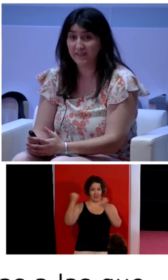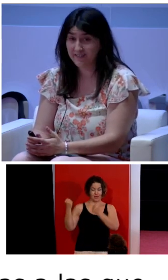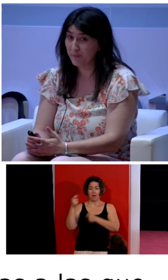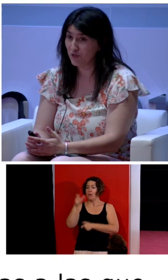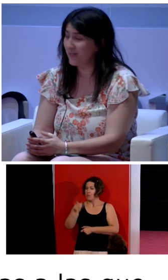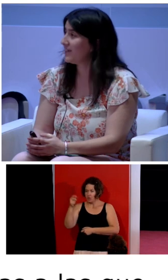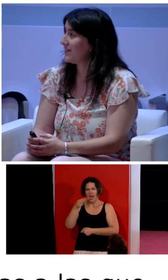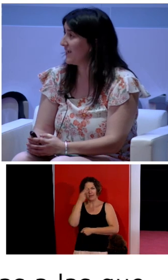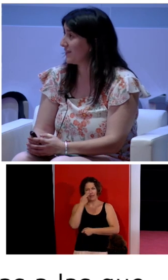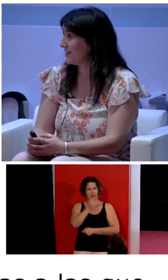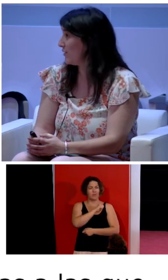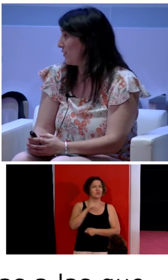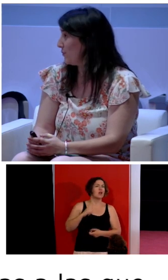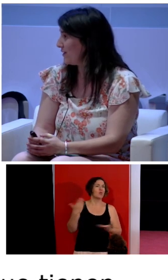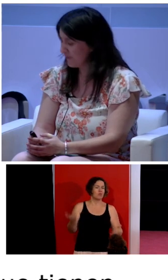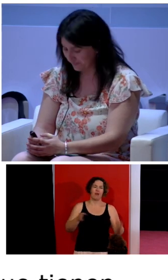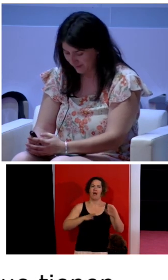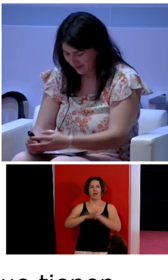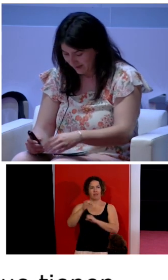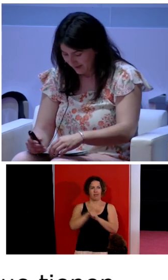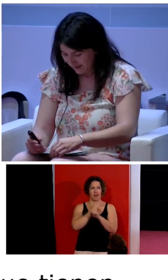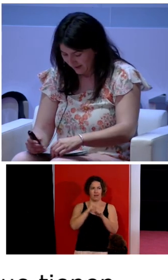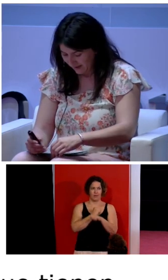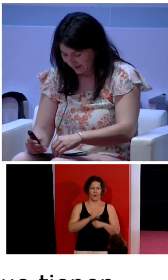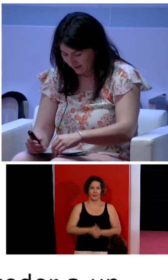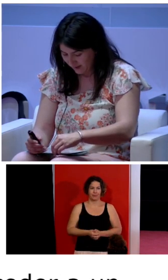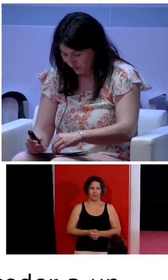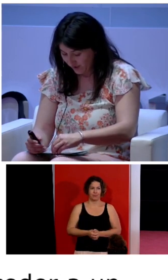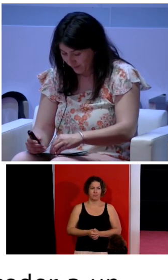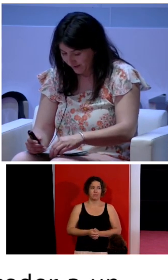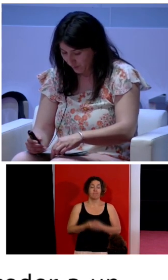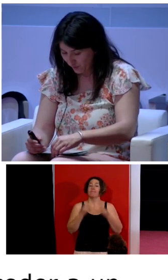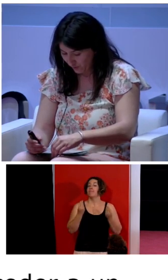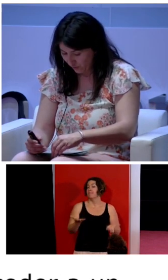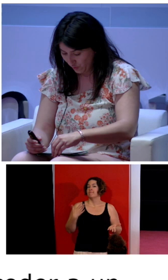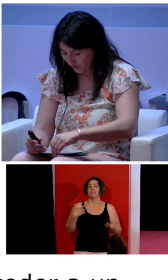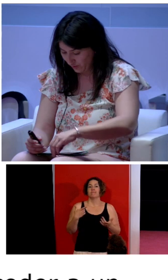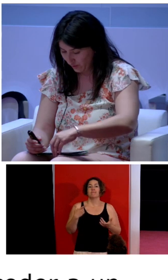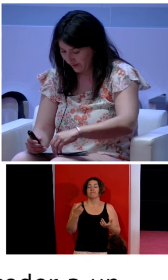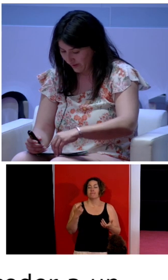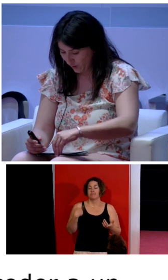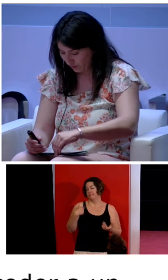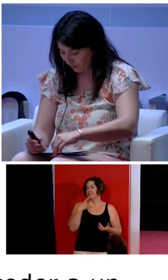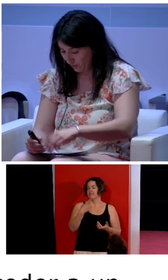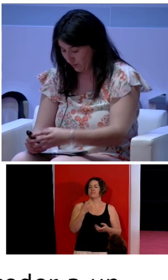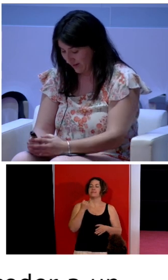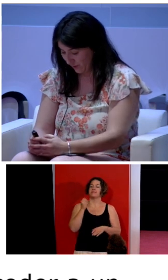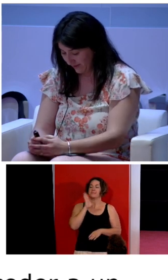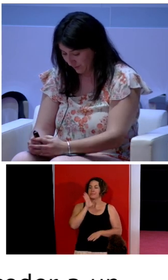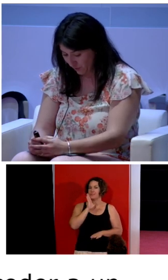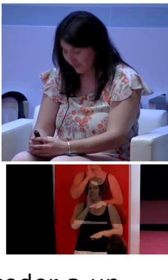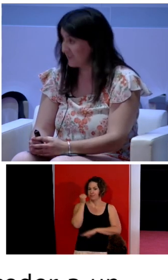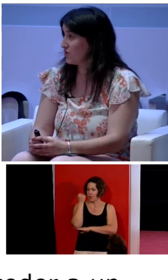sus intereses personales el acceder a un empleo. Y bueno, se le presta apoyo, como digo, en cuanto a